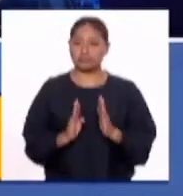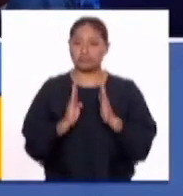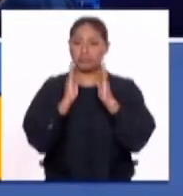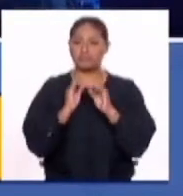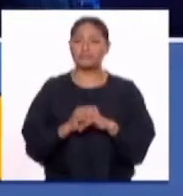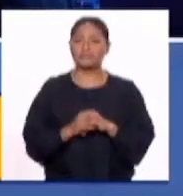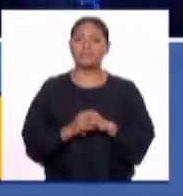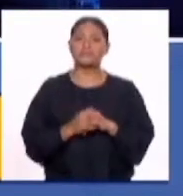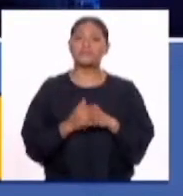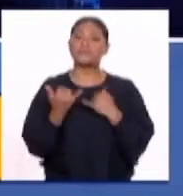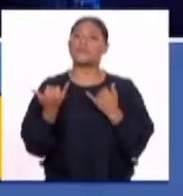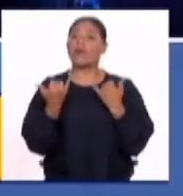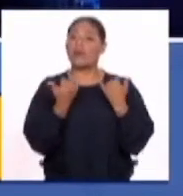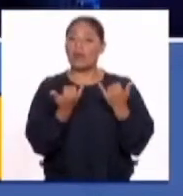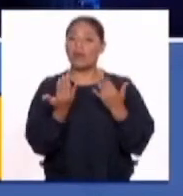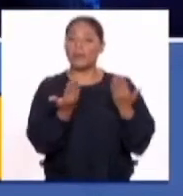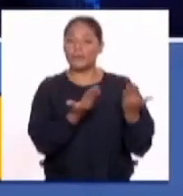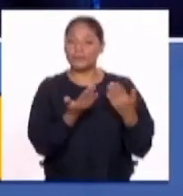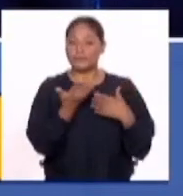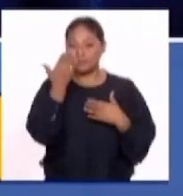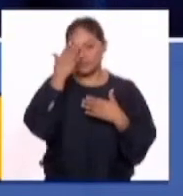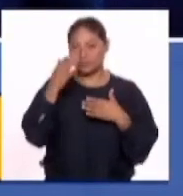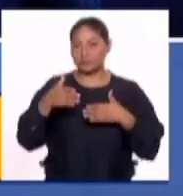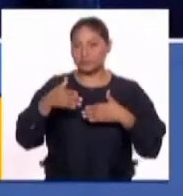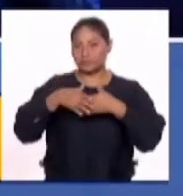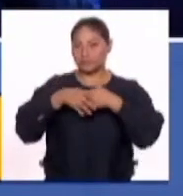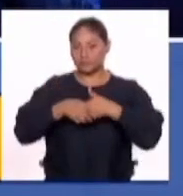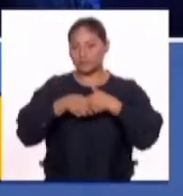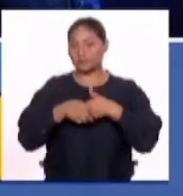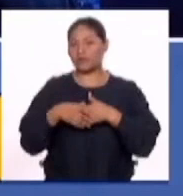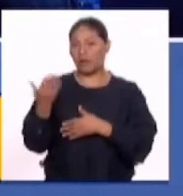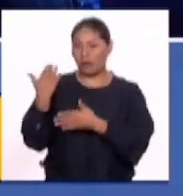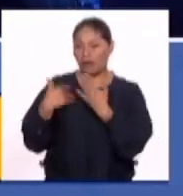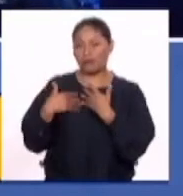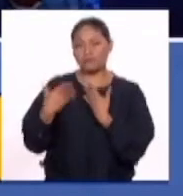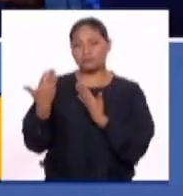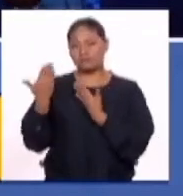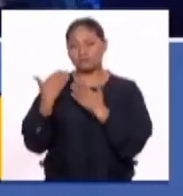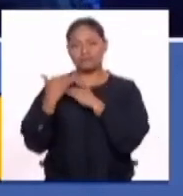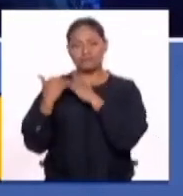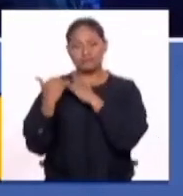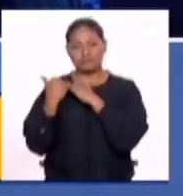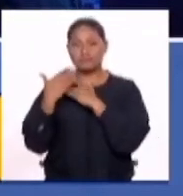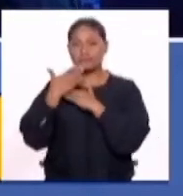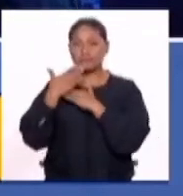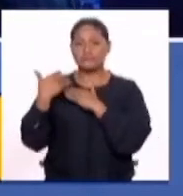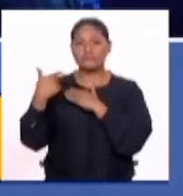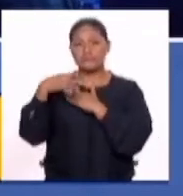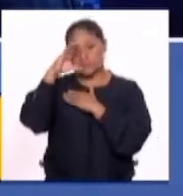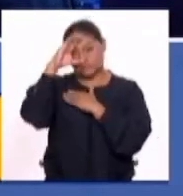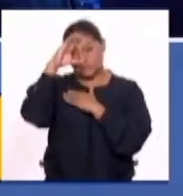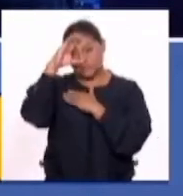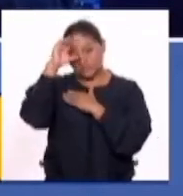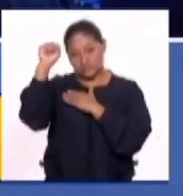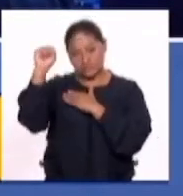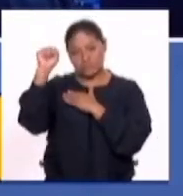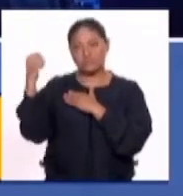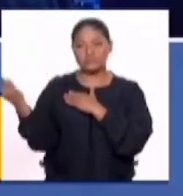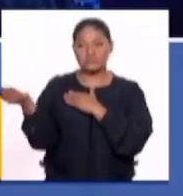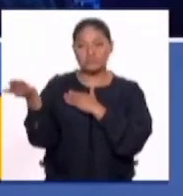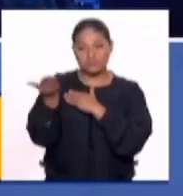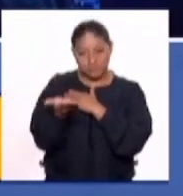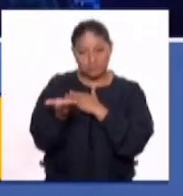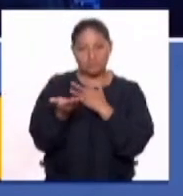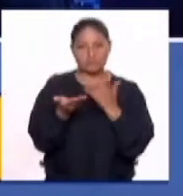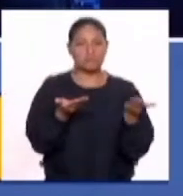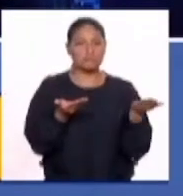las relaciones bilaterales, porque hemos visto que han habido llamadas a los embajadores a las cancillerías, ha habido incluso una nota de protesta